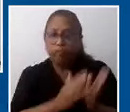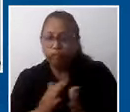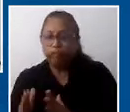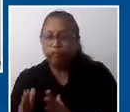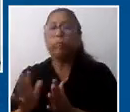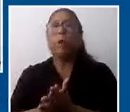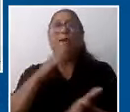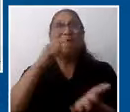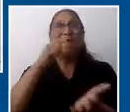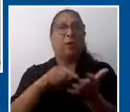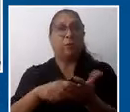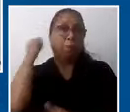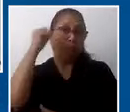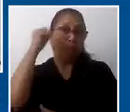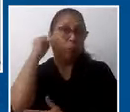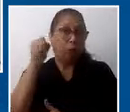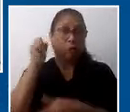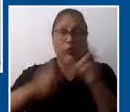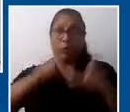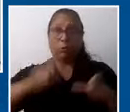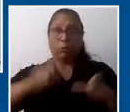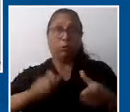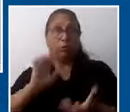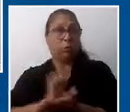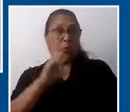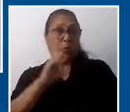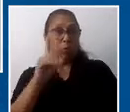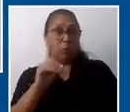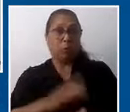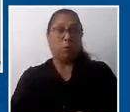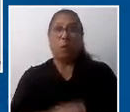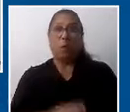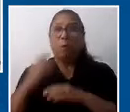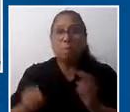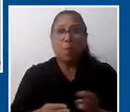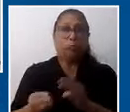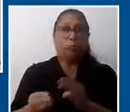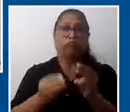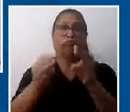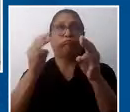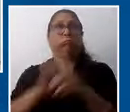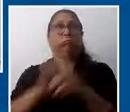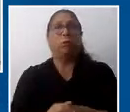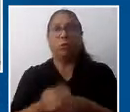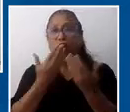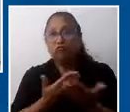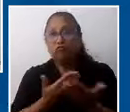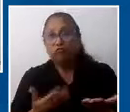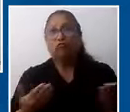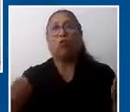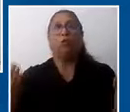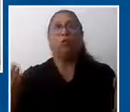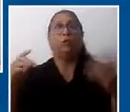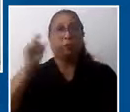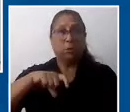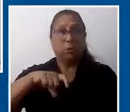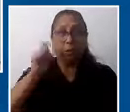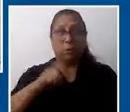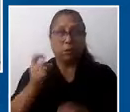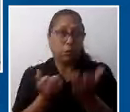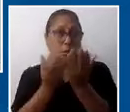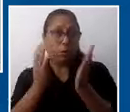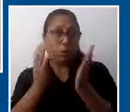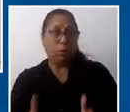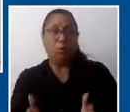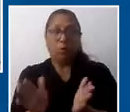derecho humano a la educación, ¿no? Las metodologías, los accesorios, los instrumentos, los manuales